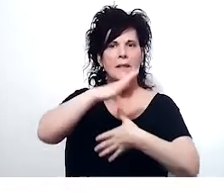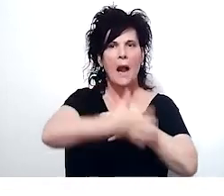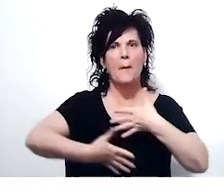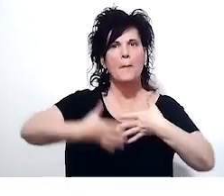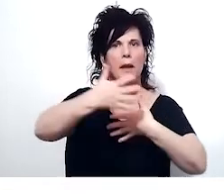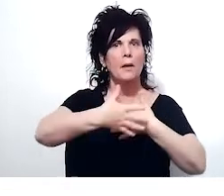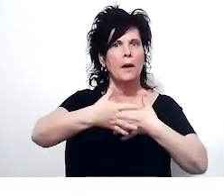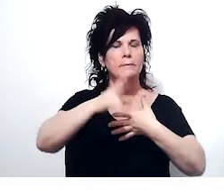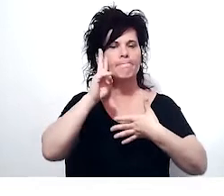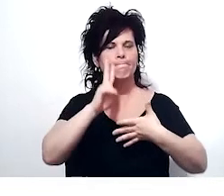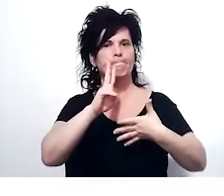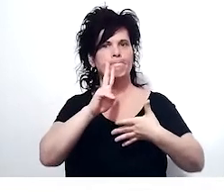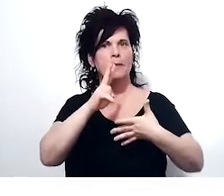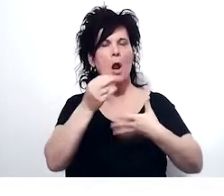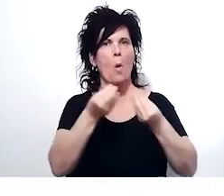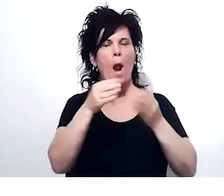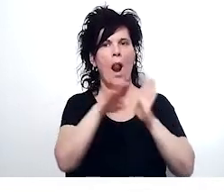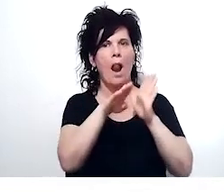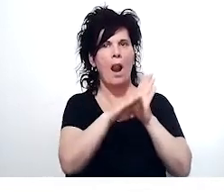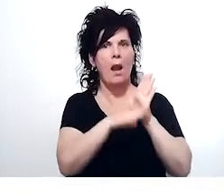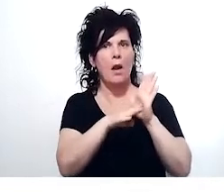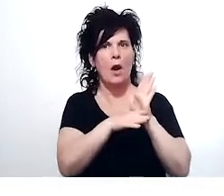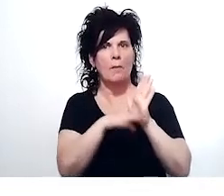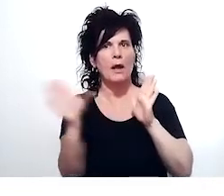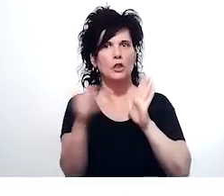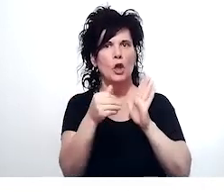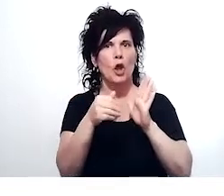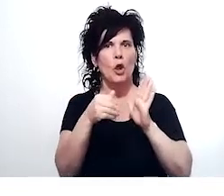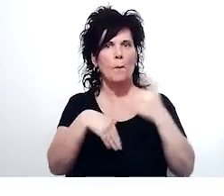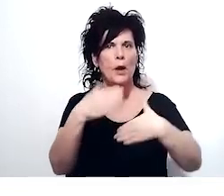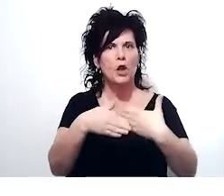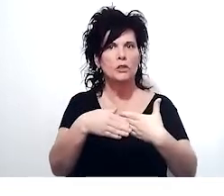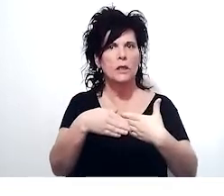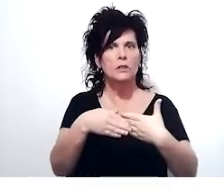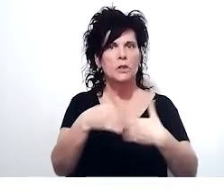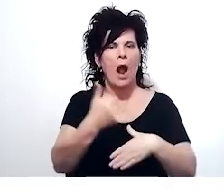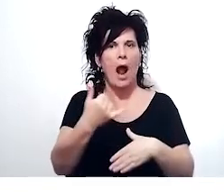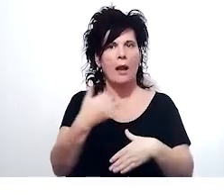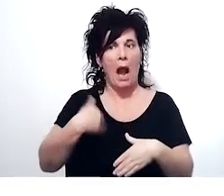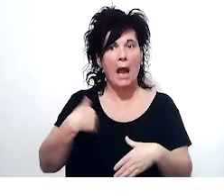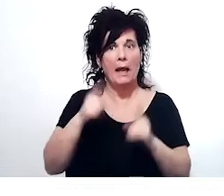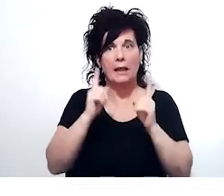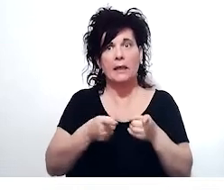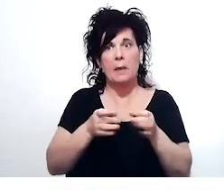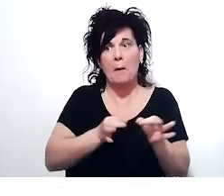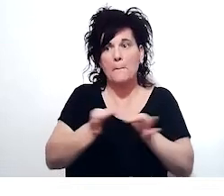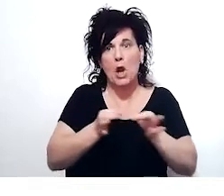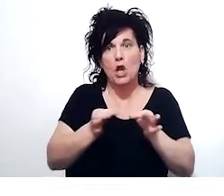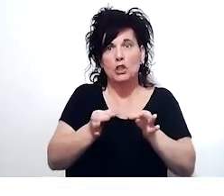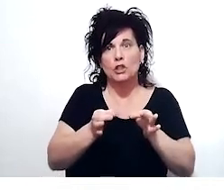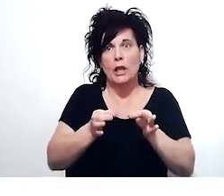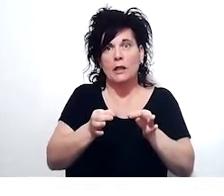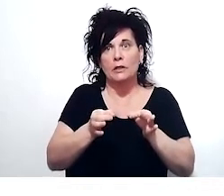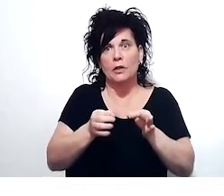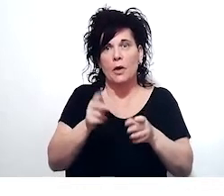América Latina revisen su normativa. Todos están en este proceso. Argentina también tiene un proyecto de ley para actualizar su ley